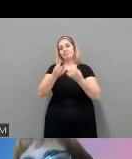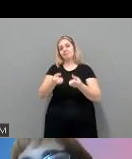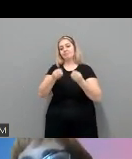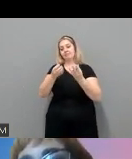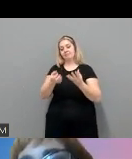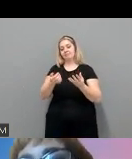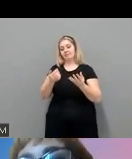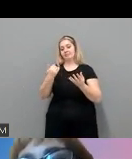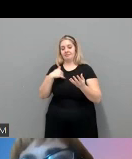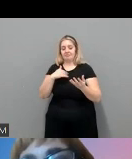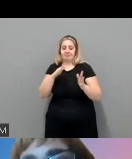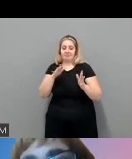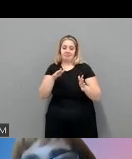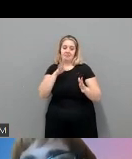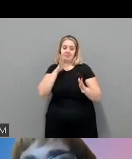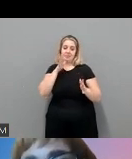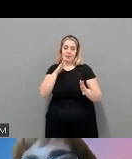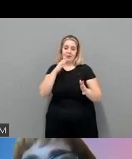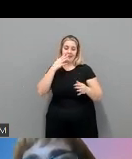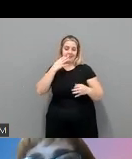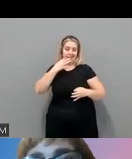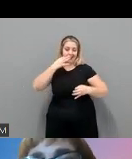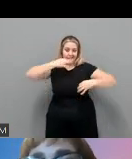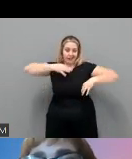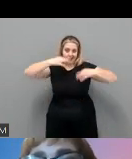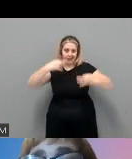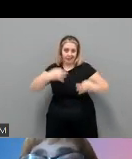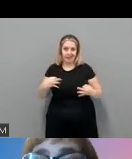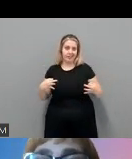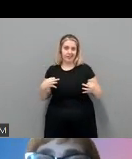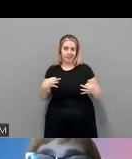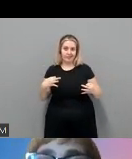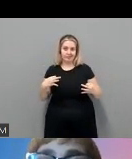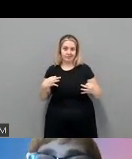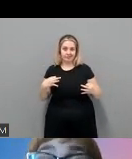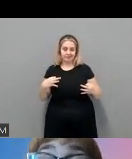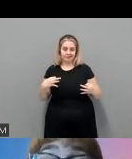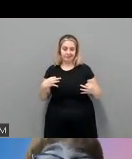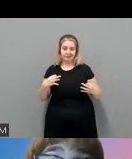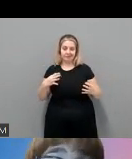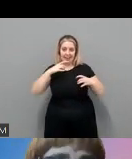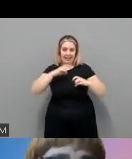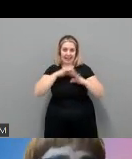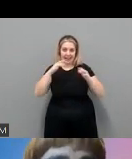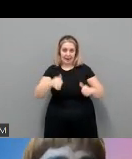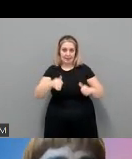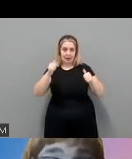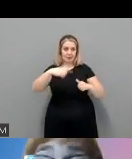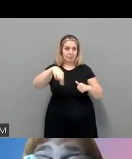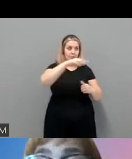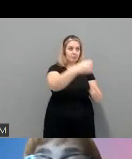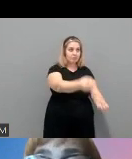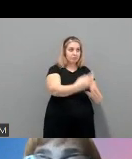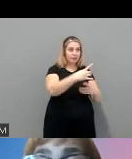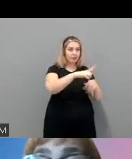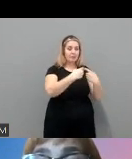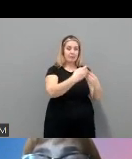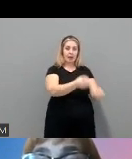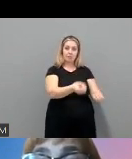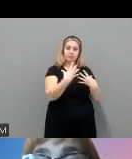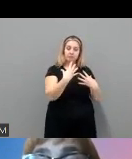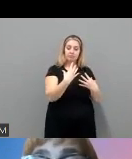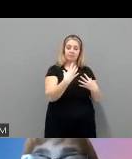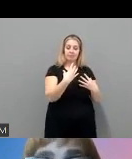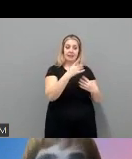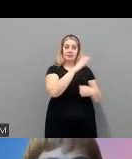contaba, ya os digo, desde la realidad más trasladada de vosotras, de las familias y de los y